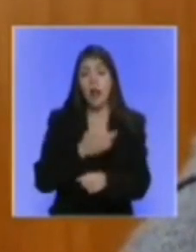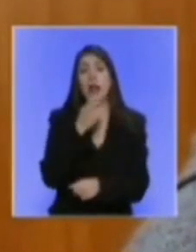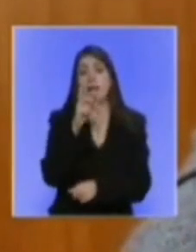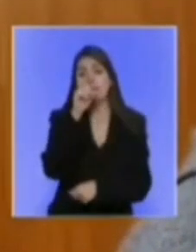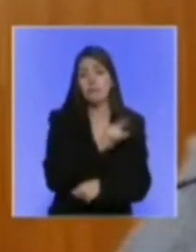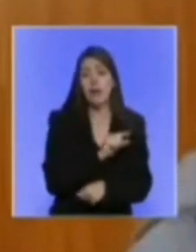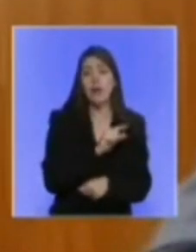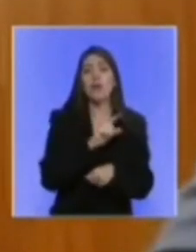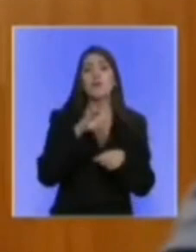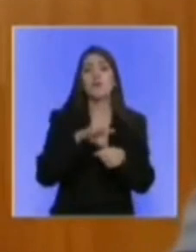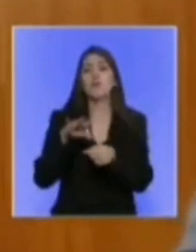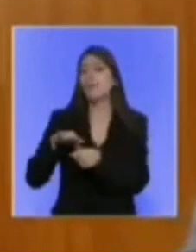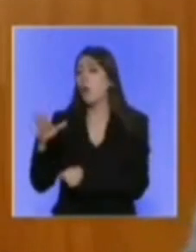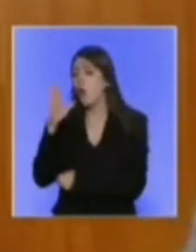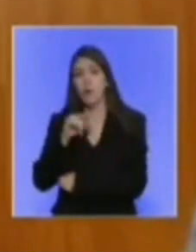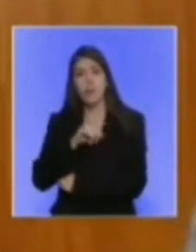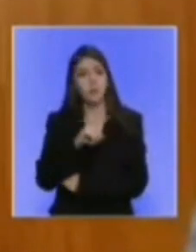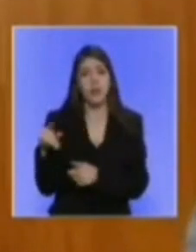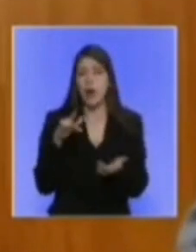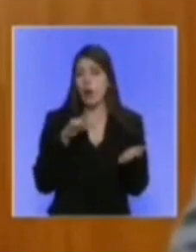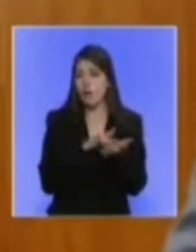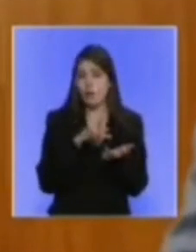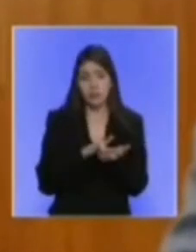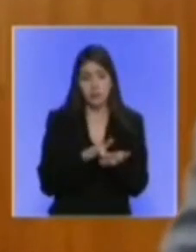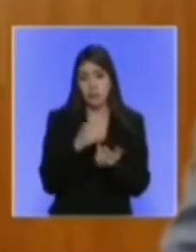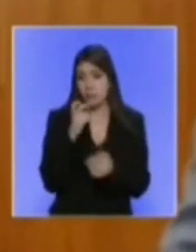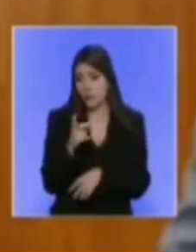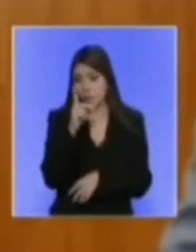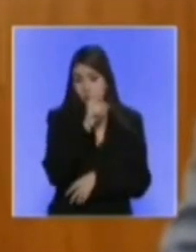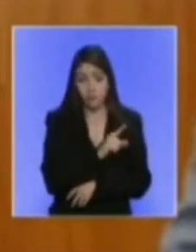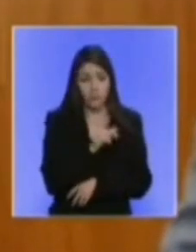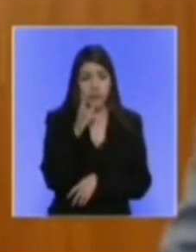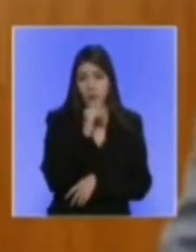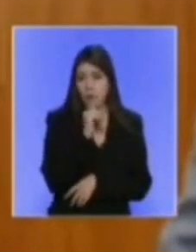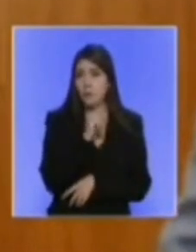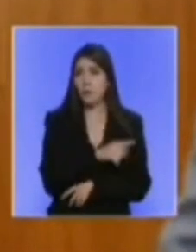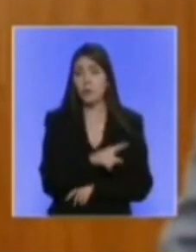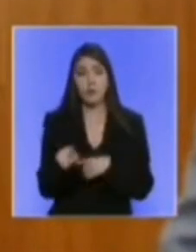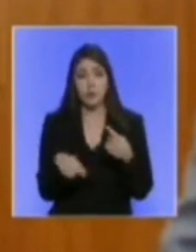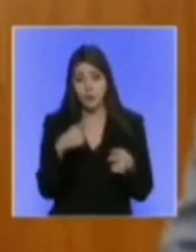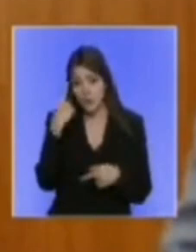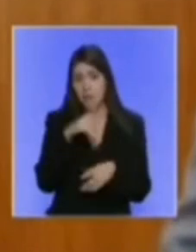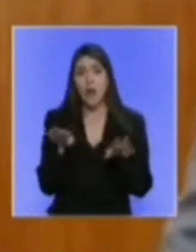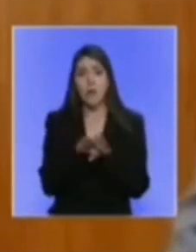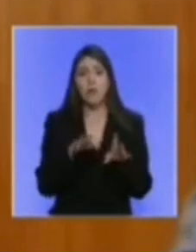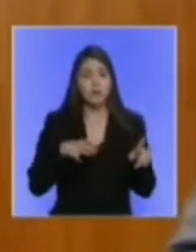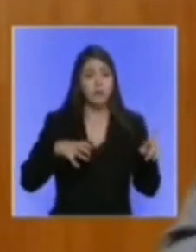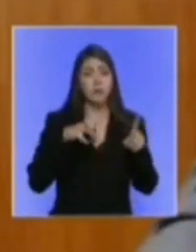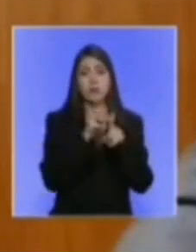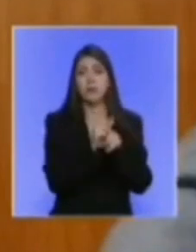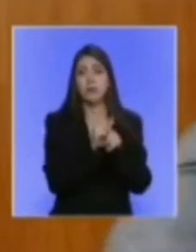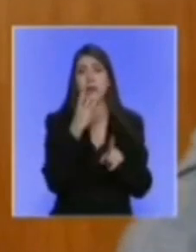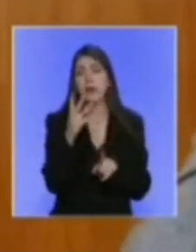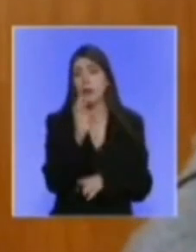políticos no alcanza en el 3 por ciento pero argumentaban que por la pandemia amigos y amigas la